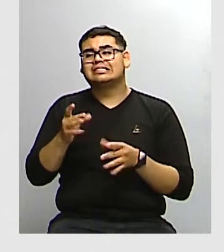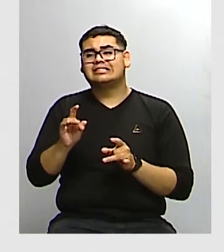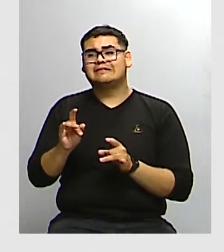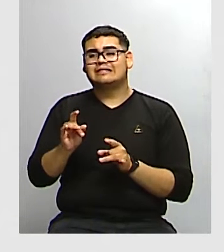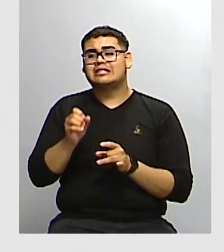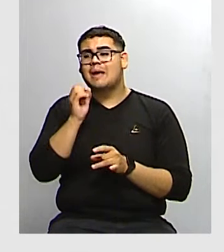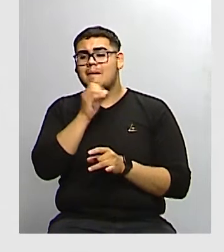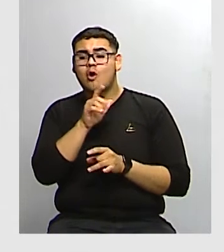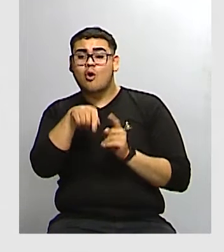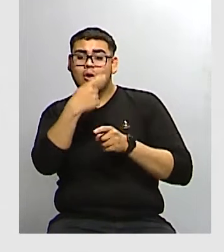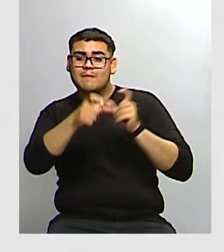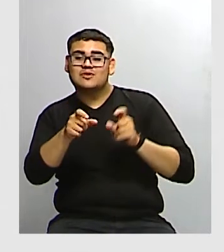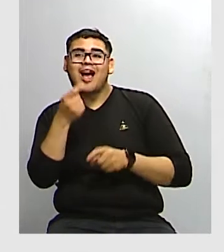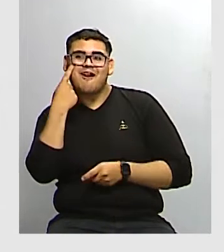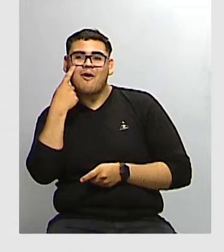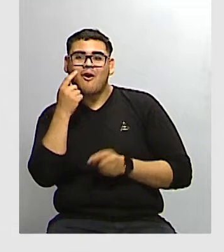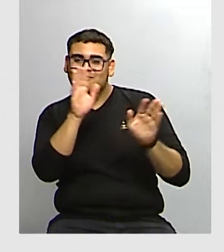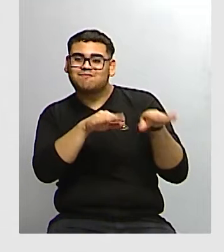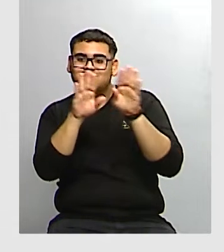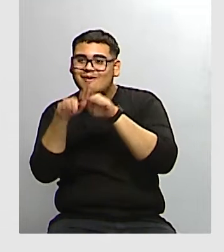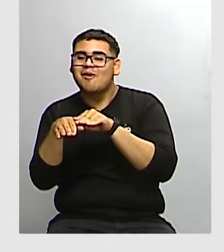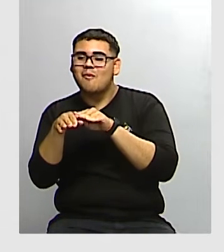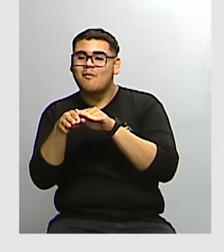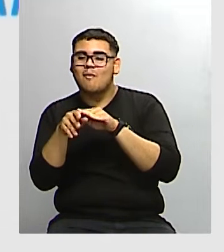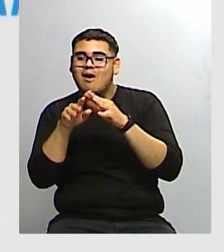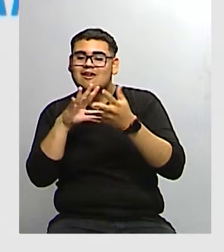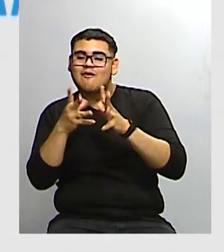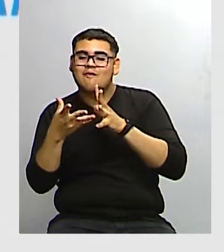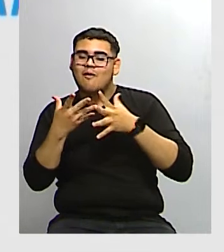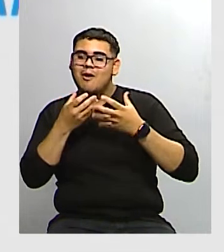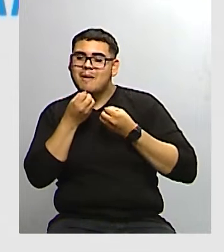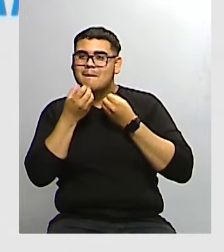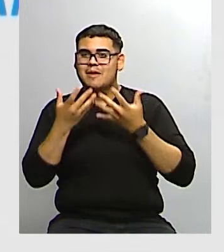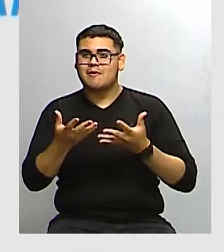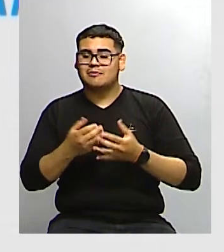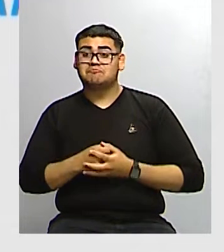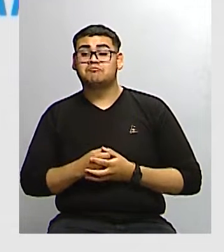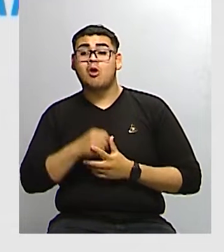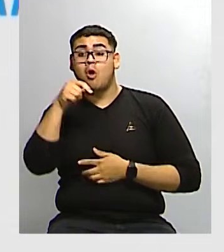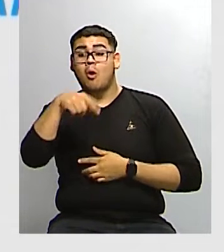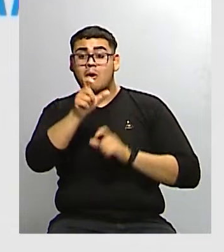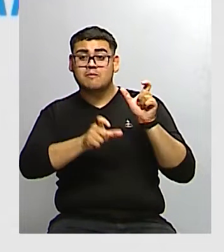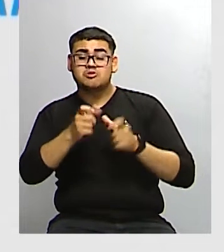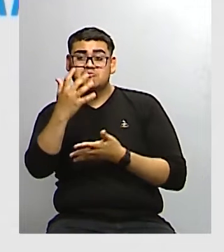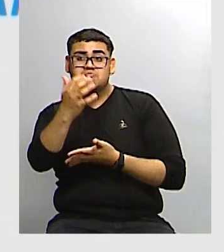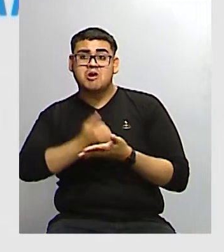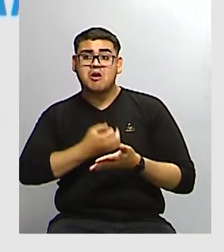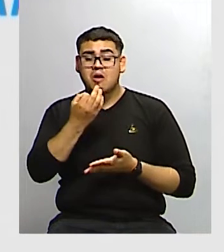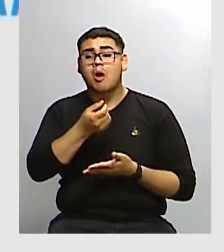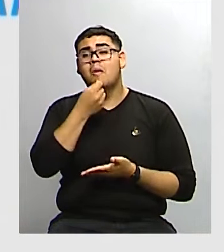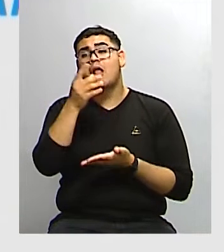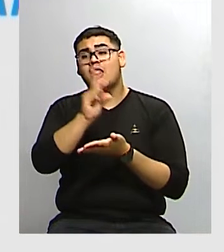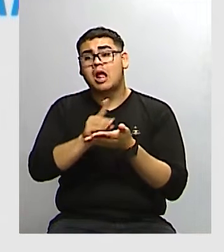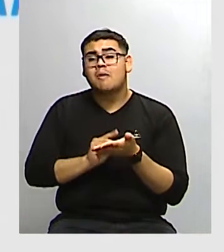por ese lado, ¿no? Sí, la verdad que ha tenido muy buena aceptación desde la legislatura, tanto en diputados como